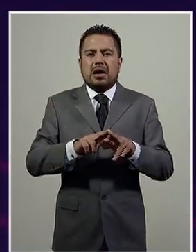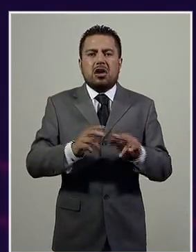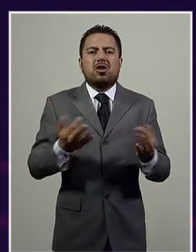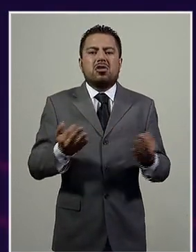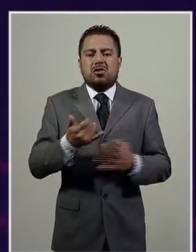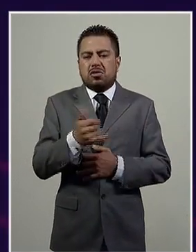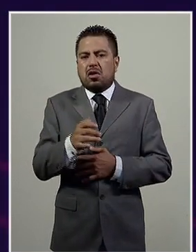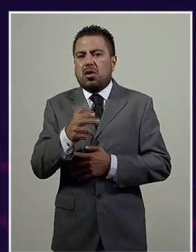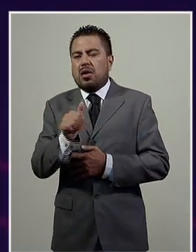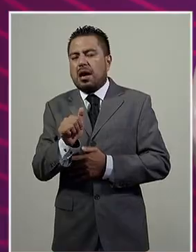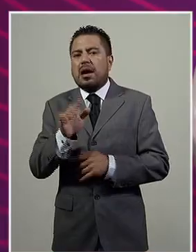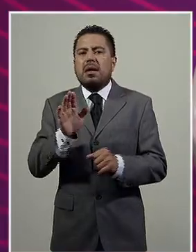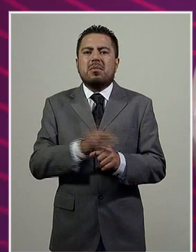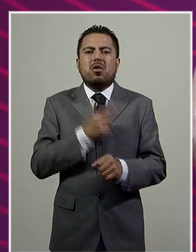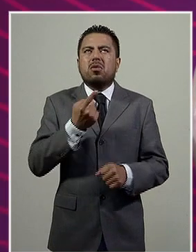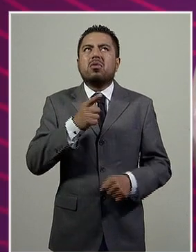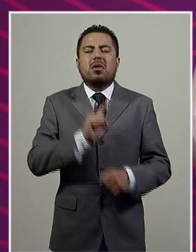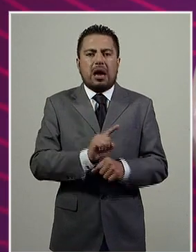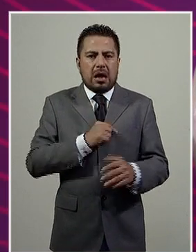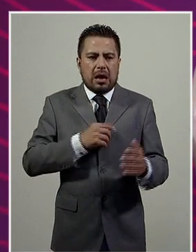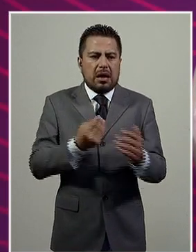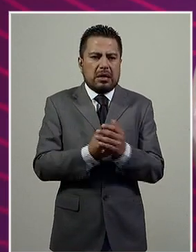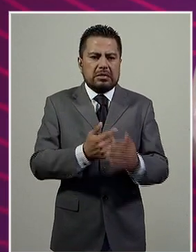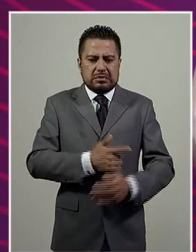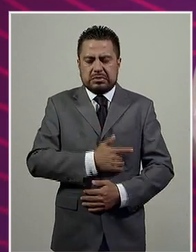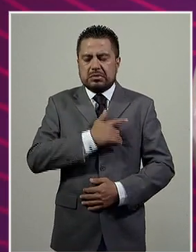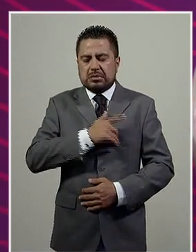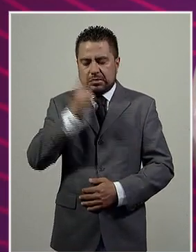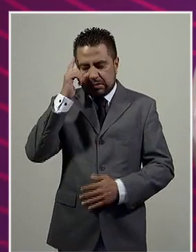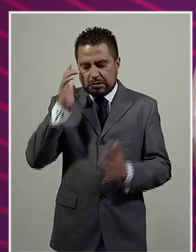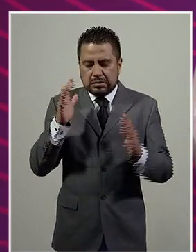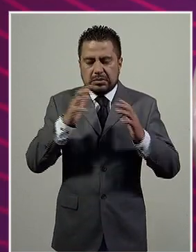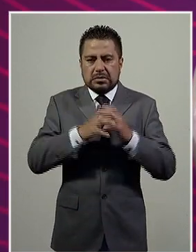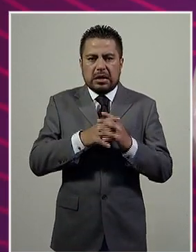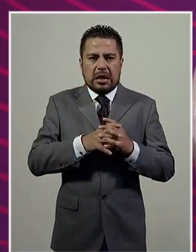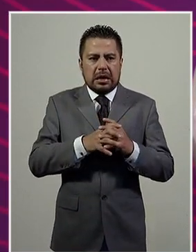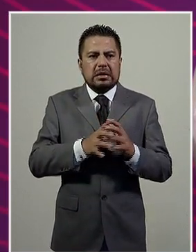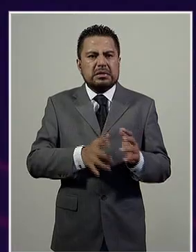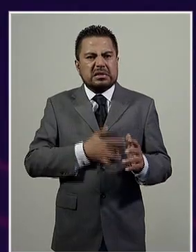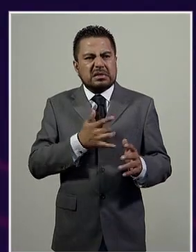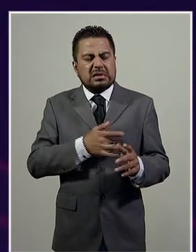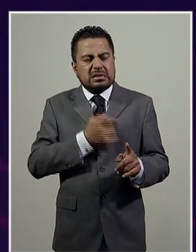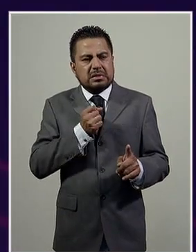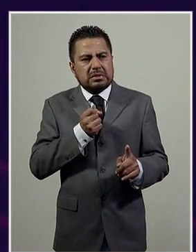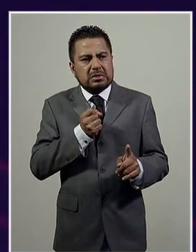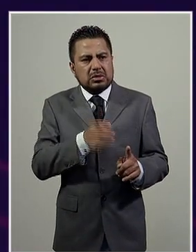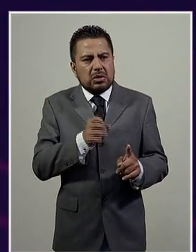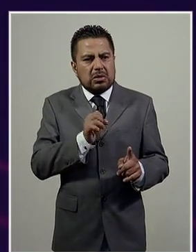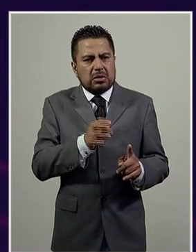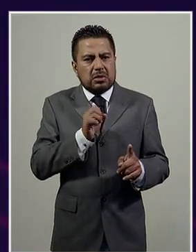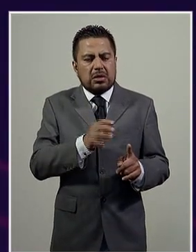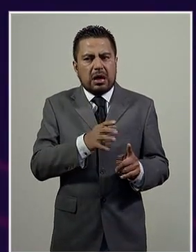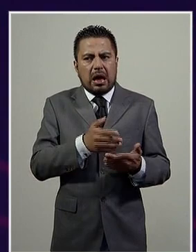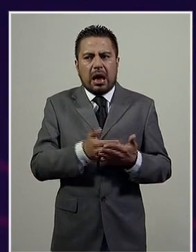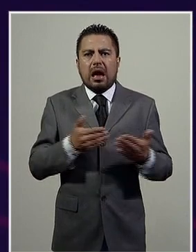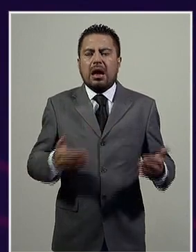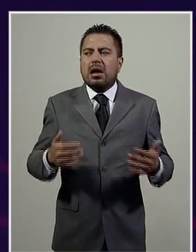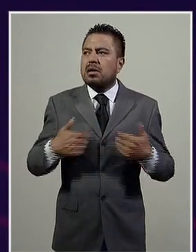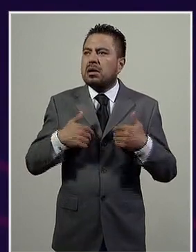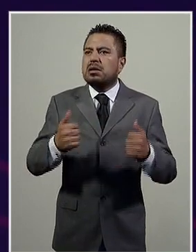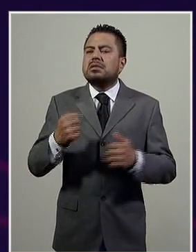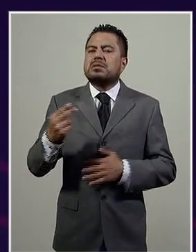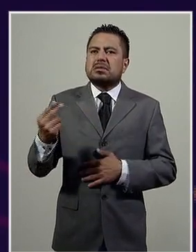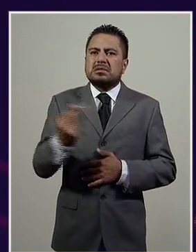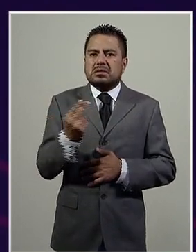Yoga, porque estaba un día en clase y sentí que la cabeza me empezó a hacer así. Dije, ahora entiendo. Lo